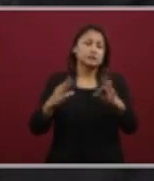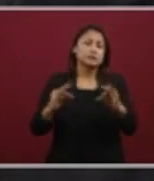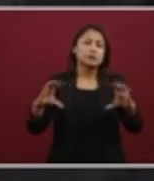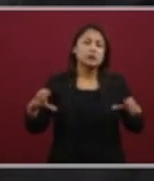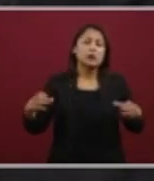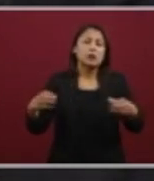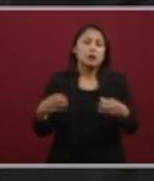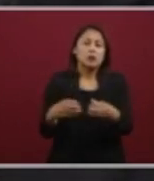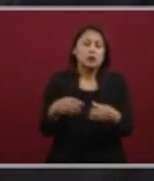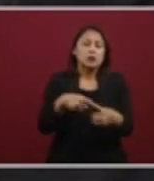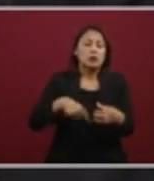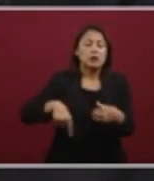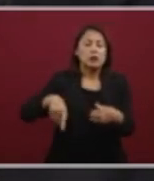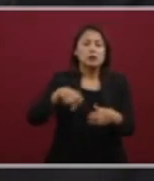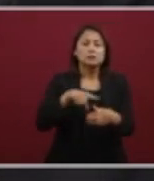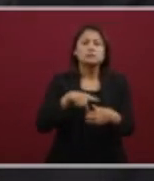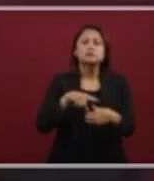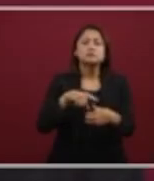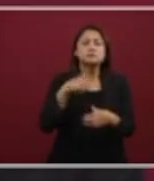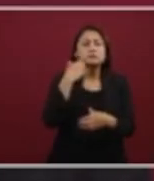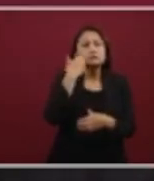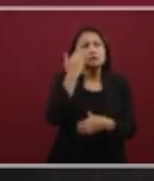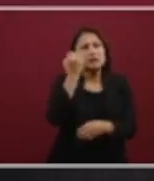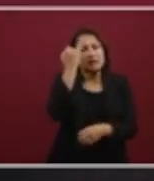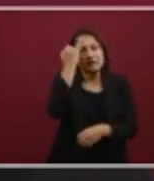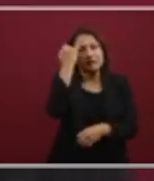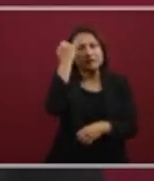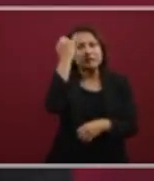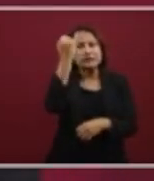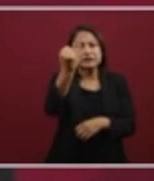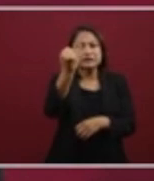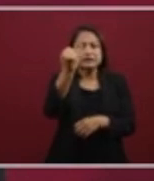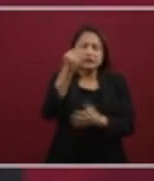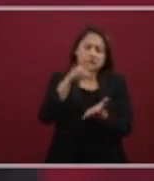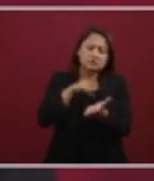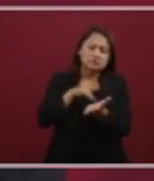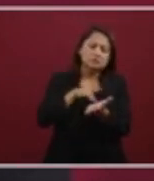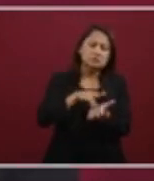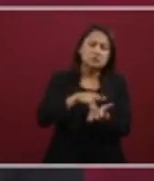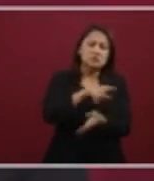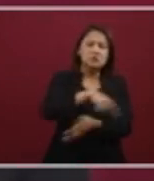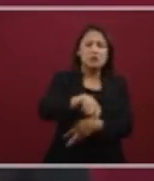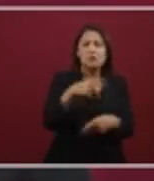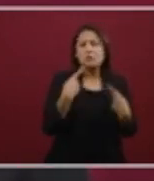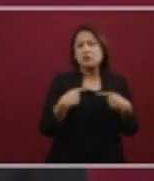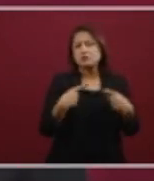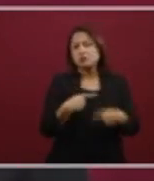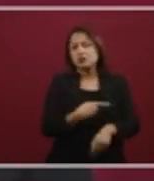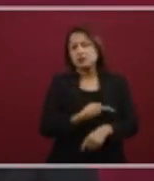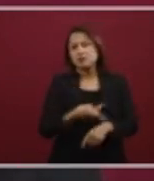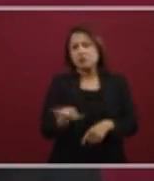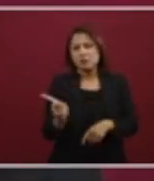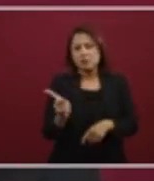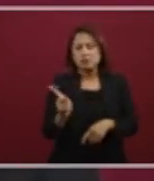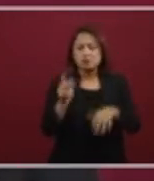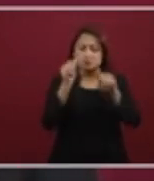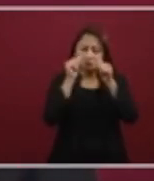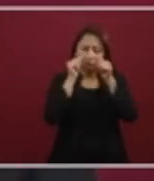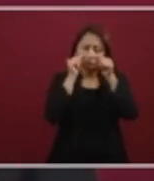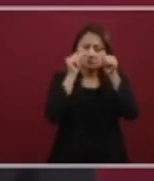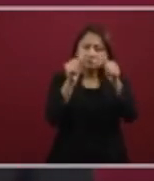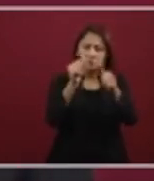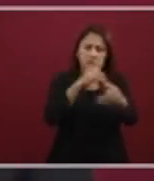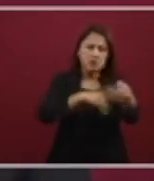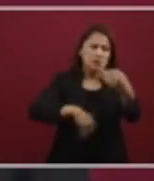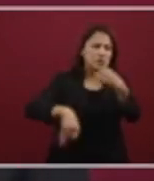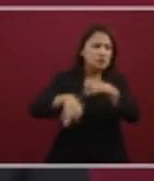que estamos a favor de combatir la pobreza, de atender a todos, de escuchar a todos,